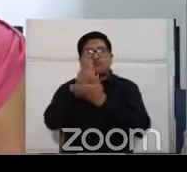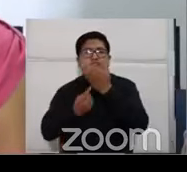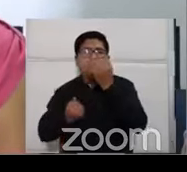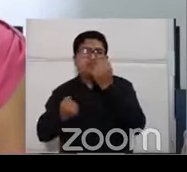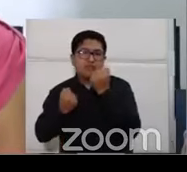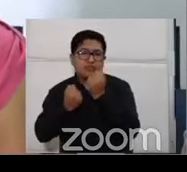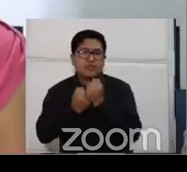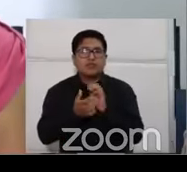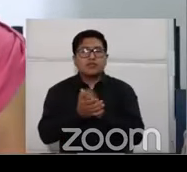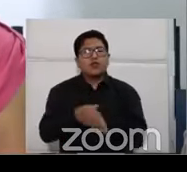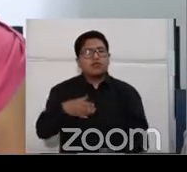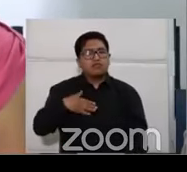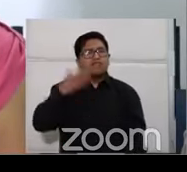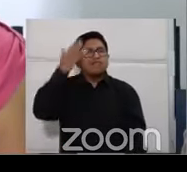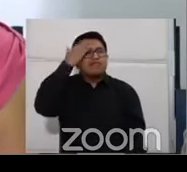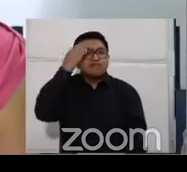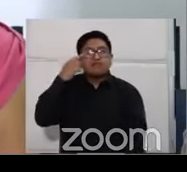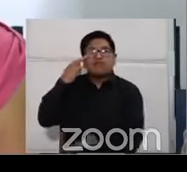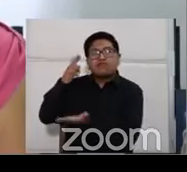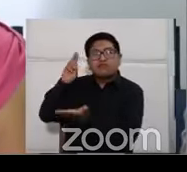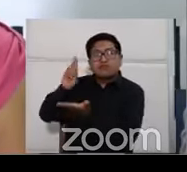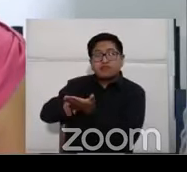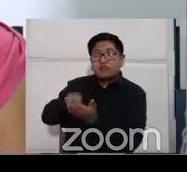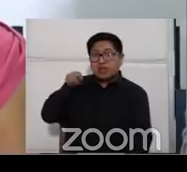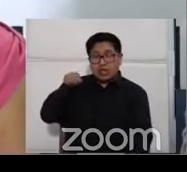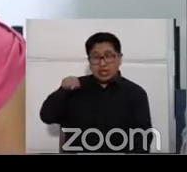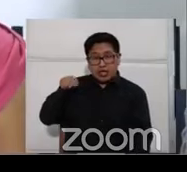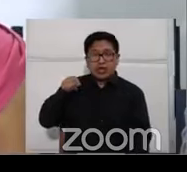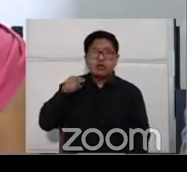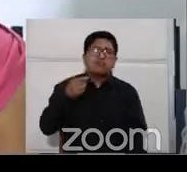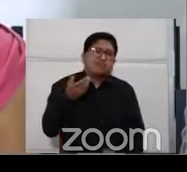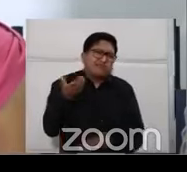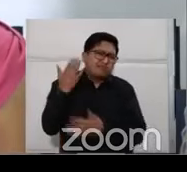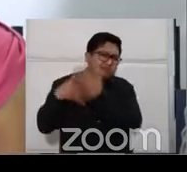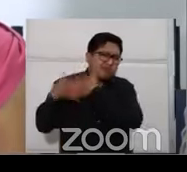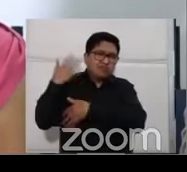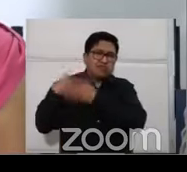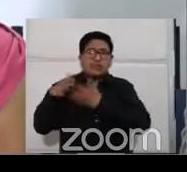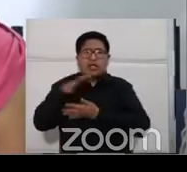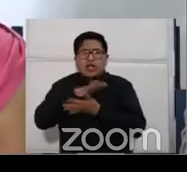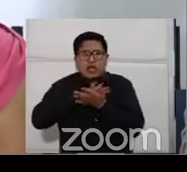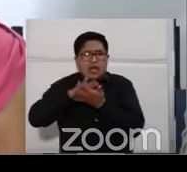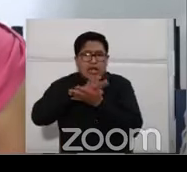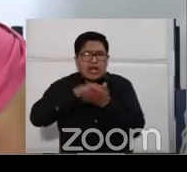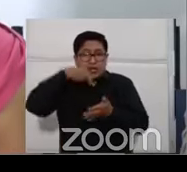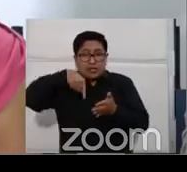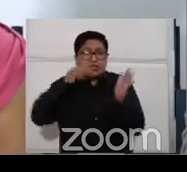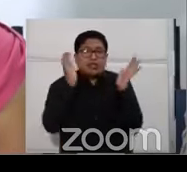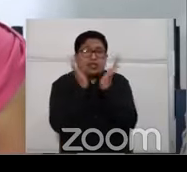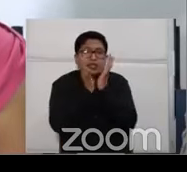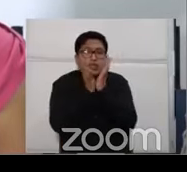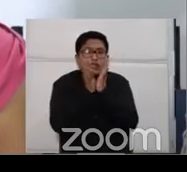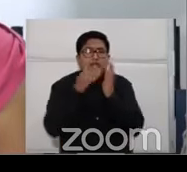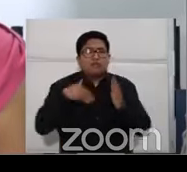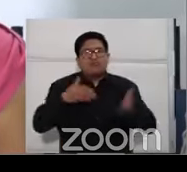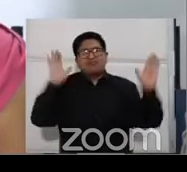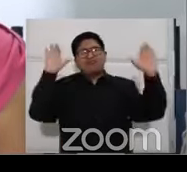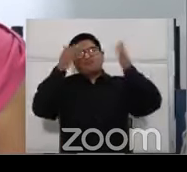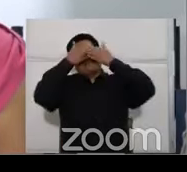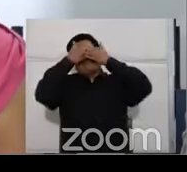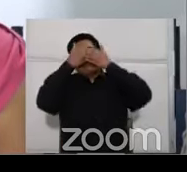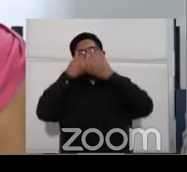que reconocer que esta institución defensorial en un momento no ha sabido comprender la realidad de las